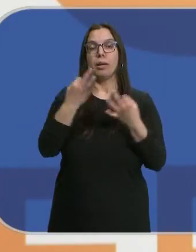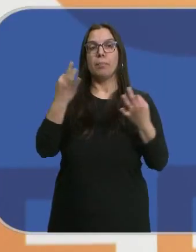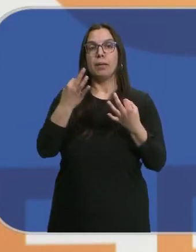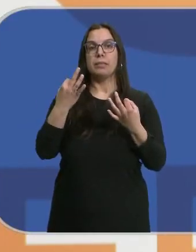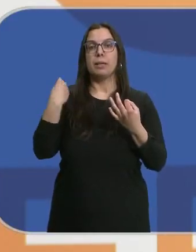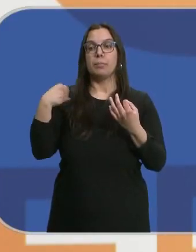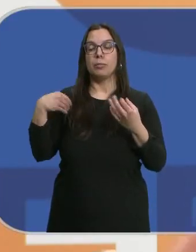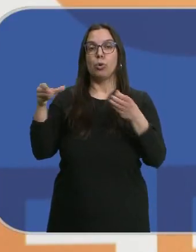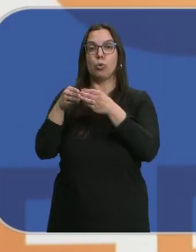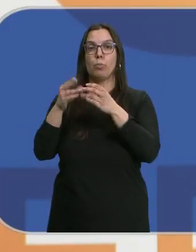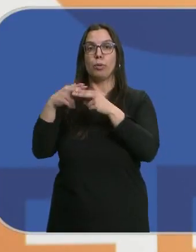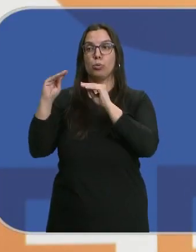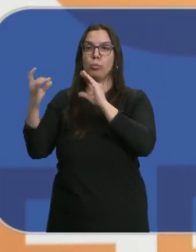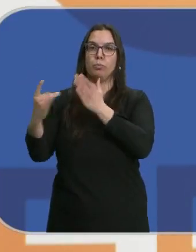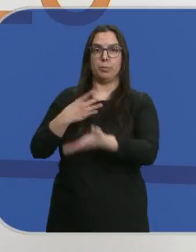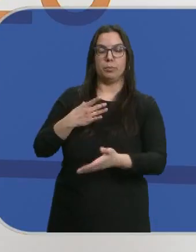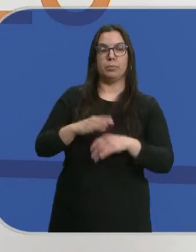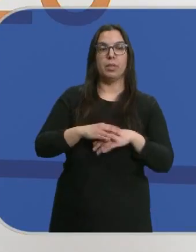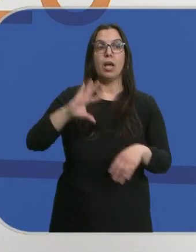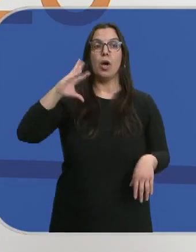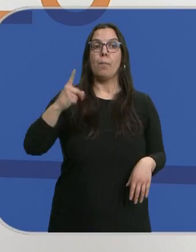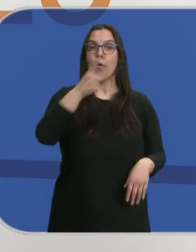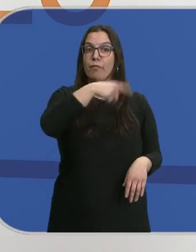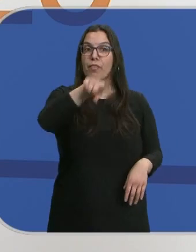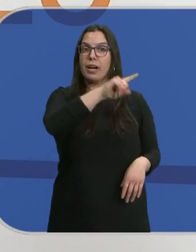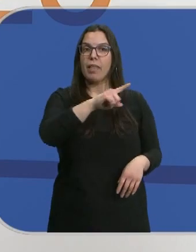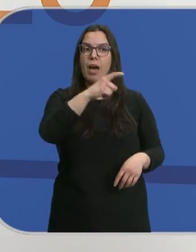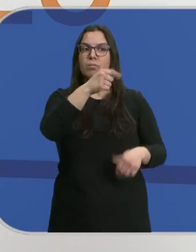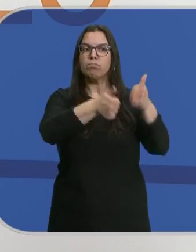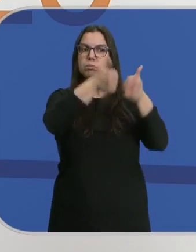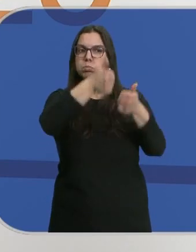su expulsión. Se dirimió en Ponferrada alguna lucha política